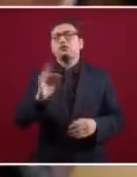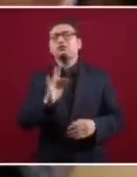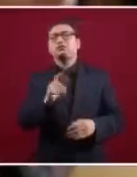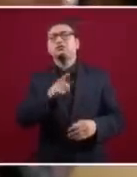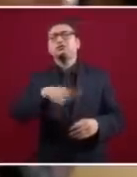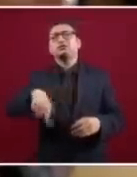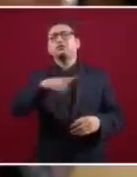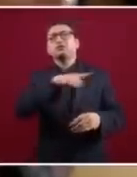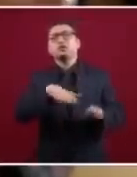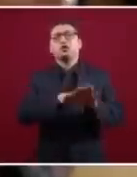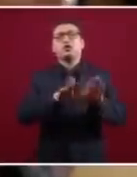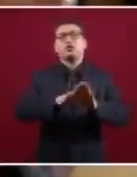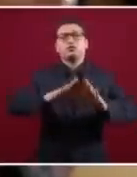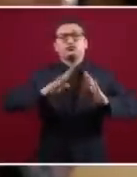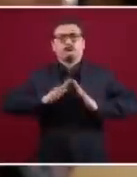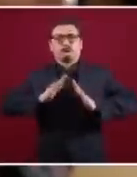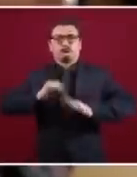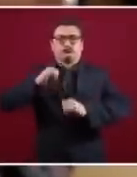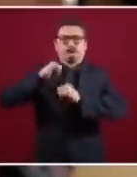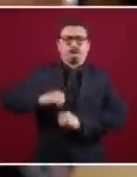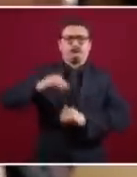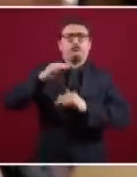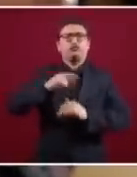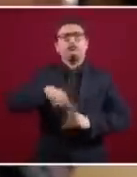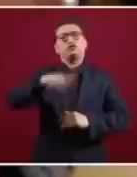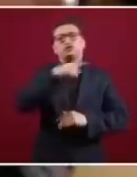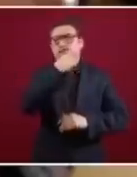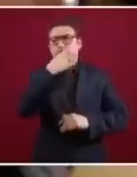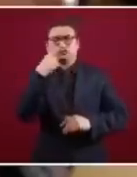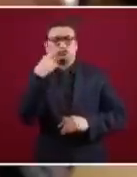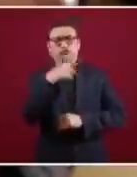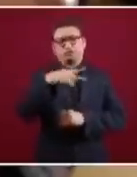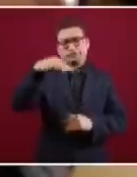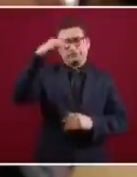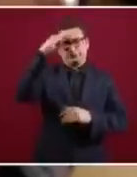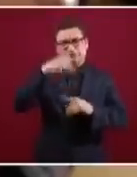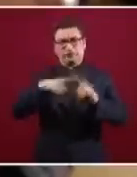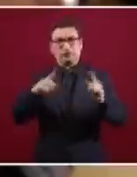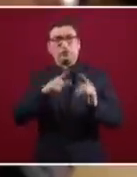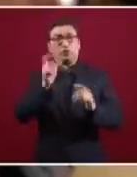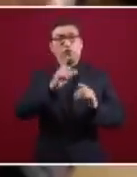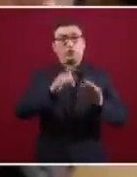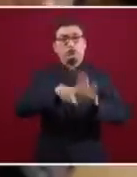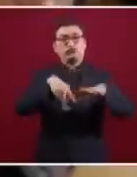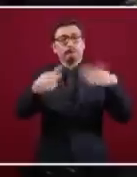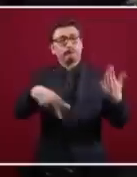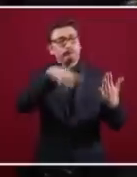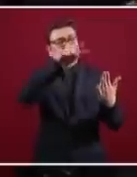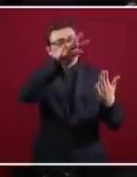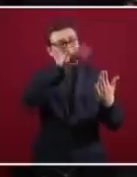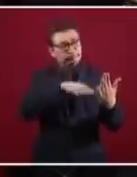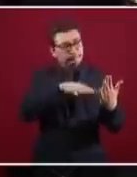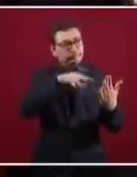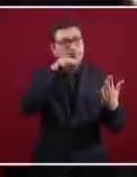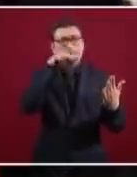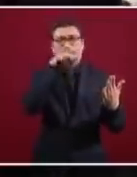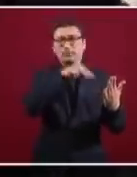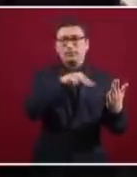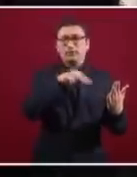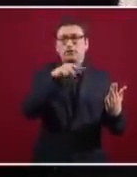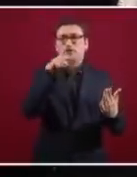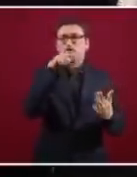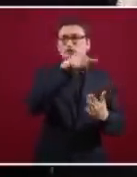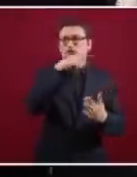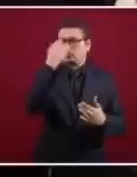de militares de alto rango porque al final de cuentas leyendo entre líneas puede apreciarse un cambio de